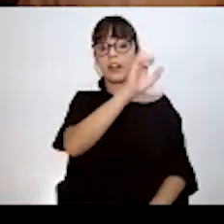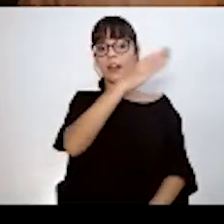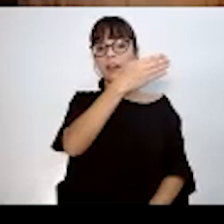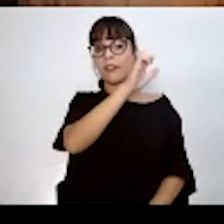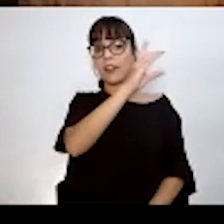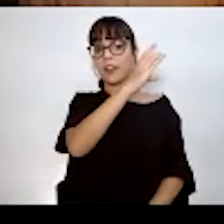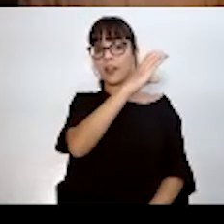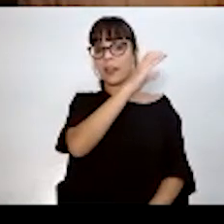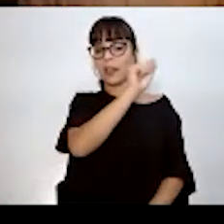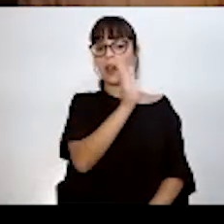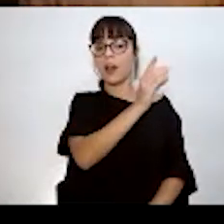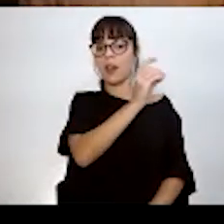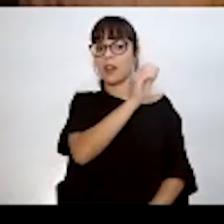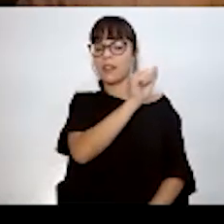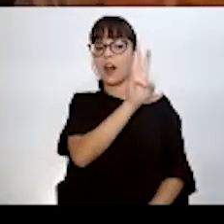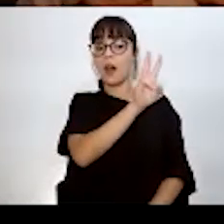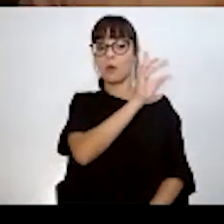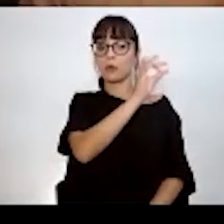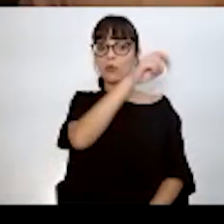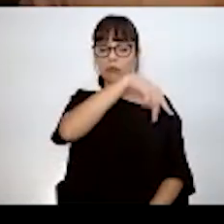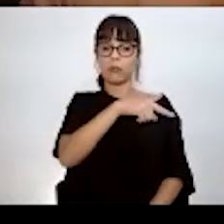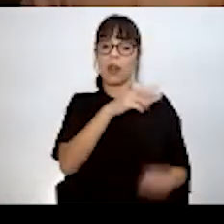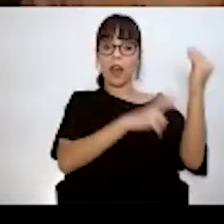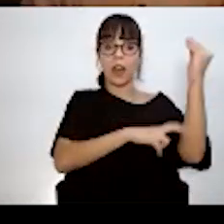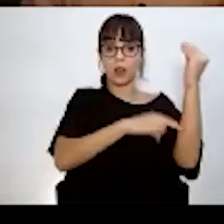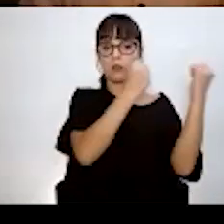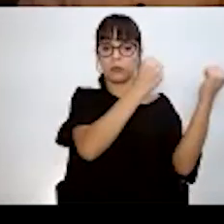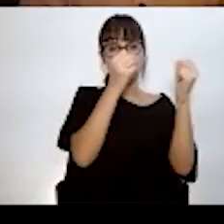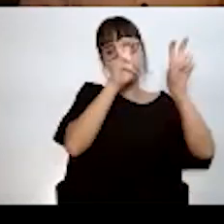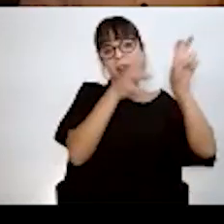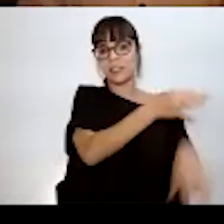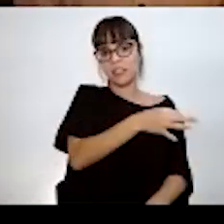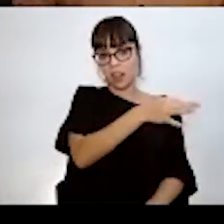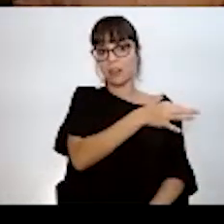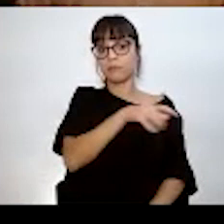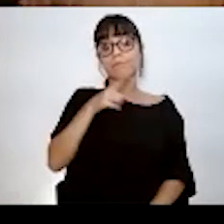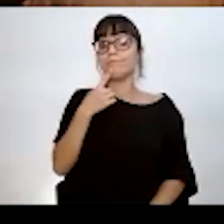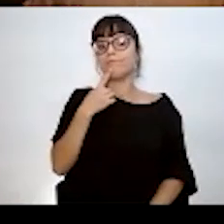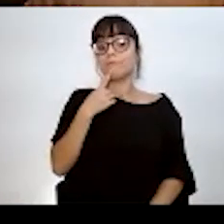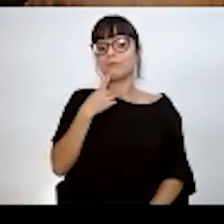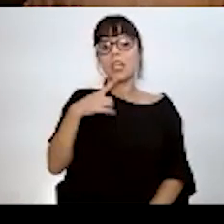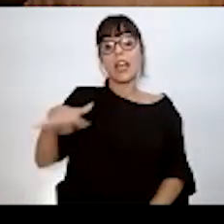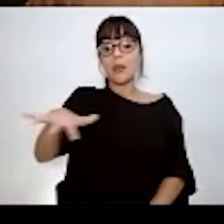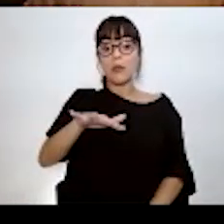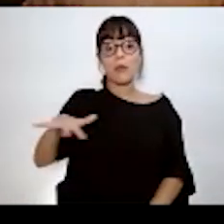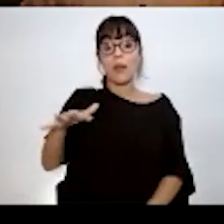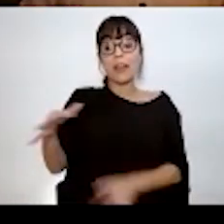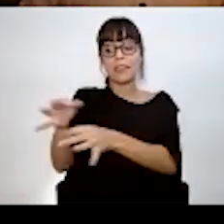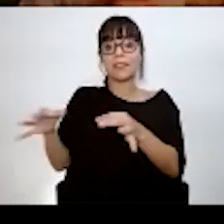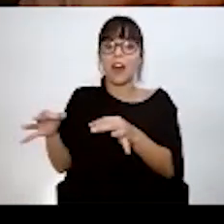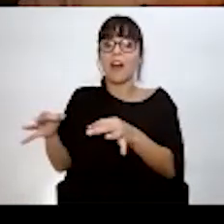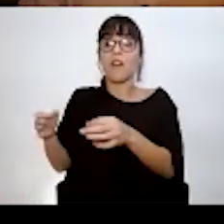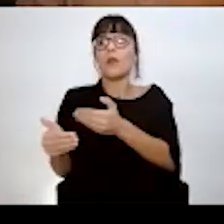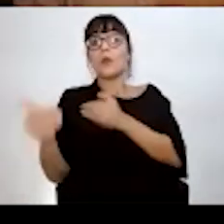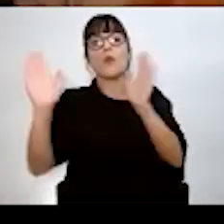en arqueología de islas, son lugares en los que no tienen futuro, porque viven al margen de otros desarrollos históricos, ¿no? Y